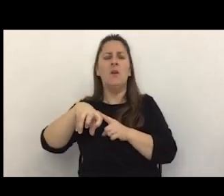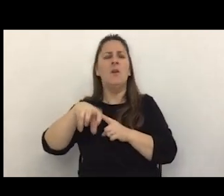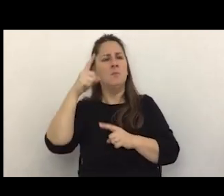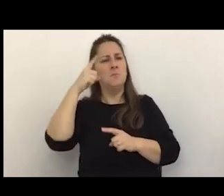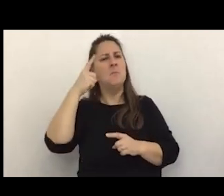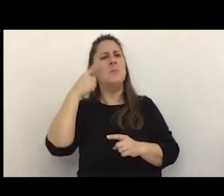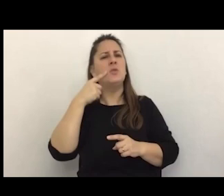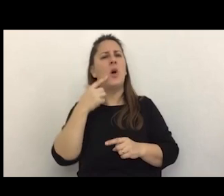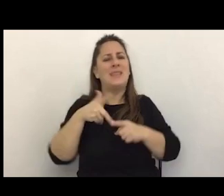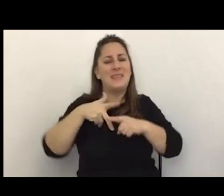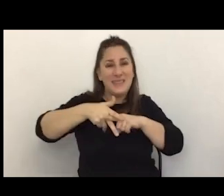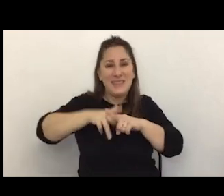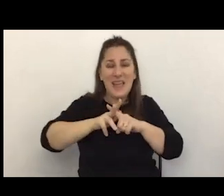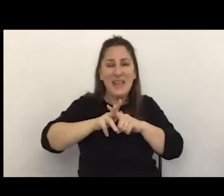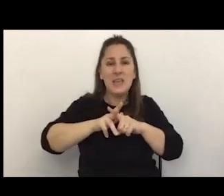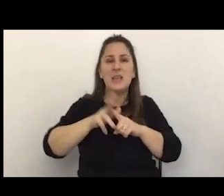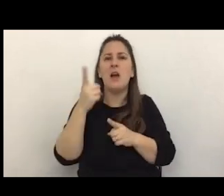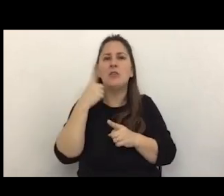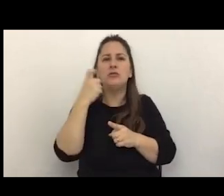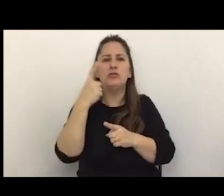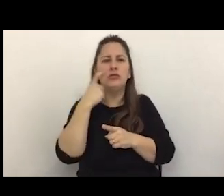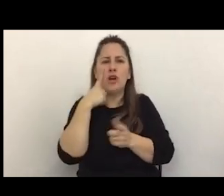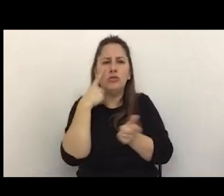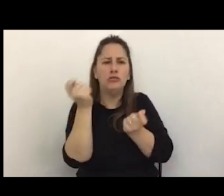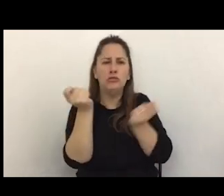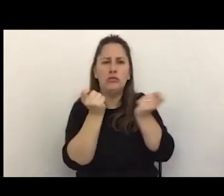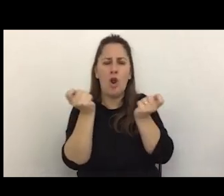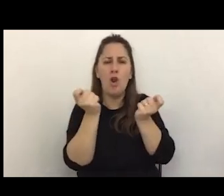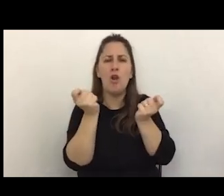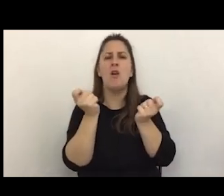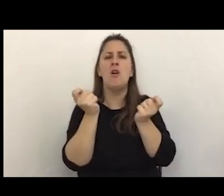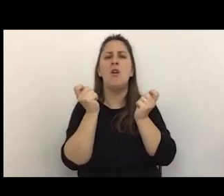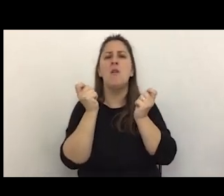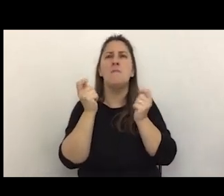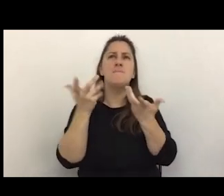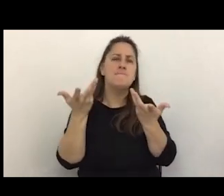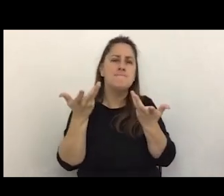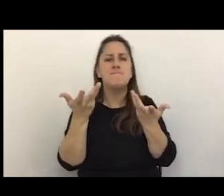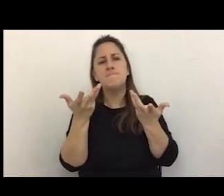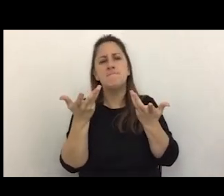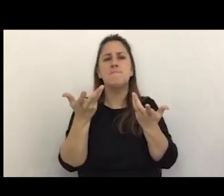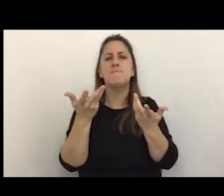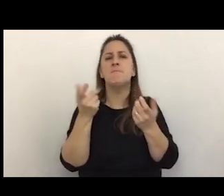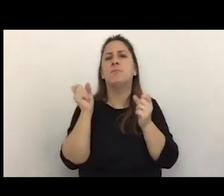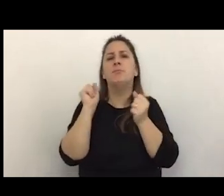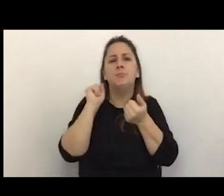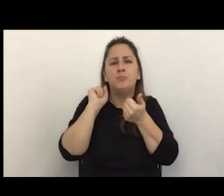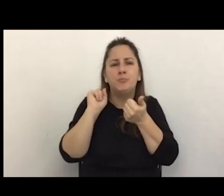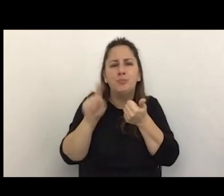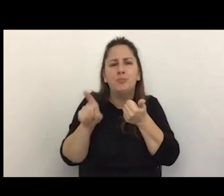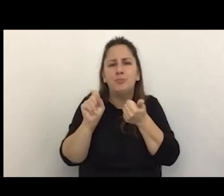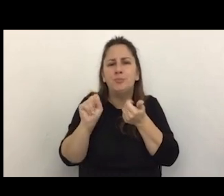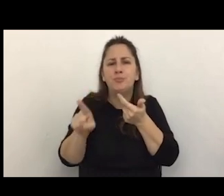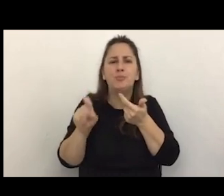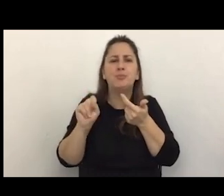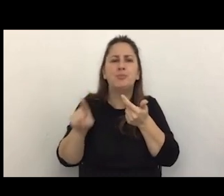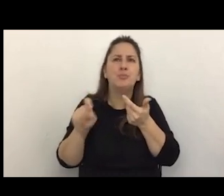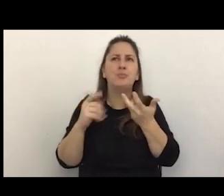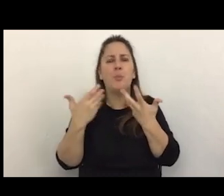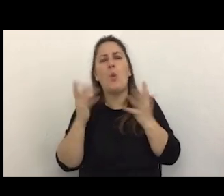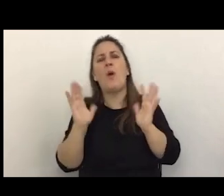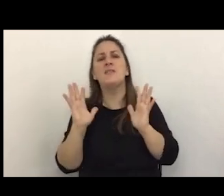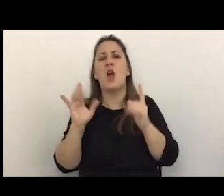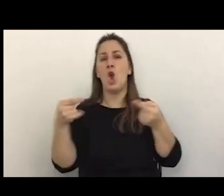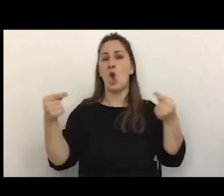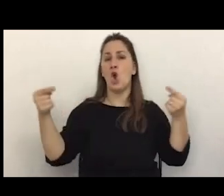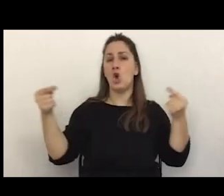no debían regularse, en tanto muchos de sus aspectos eran, si se quiere, contrarios